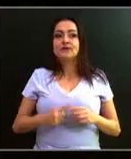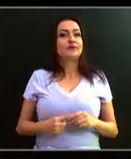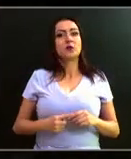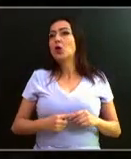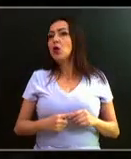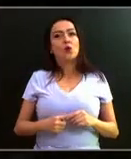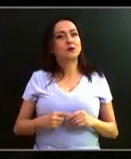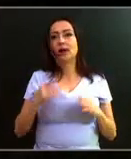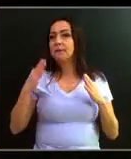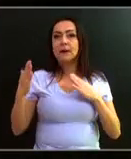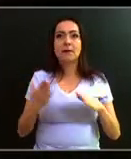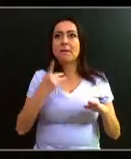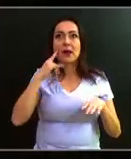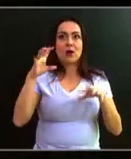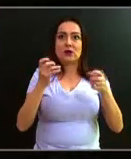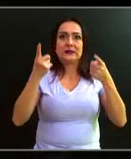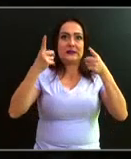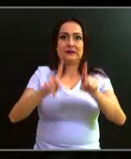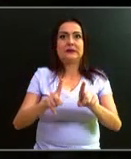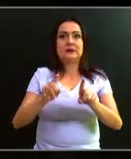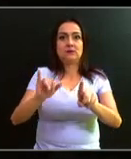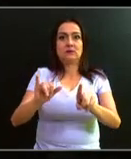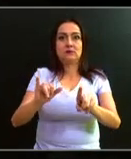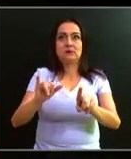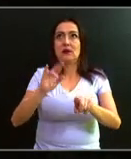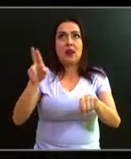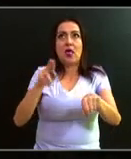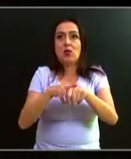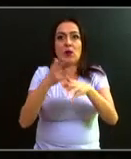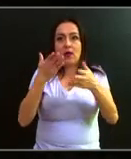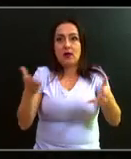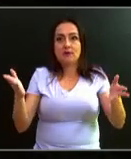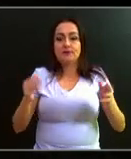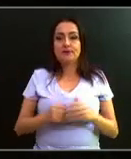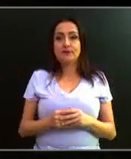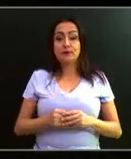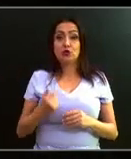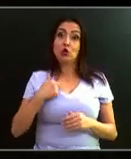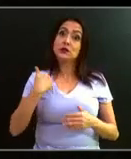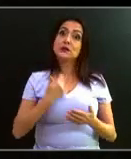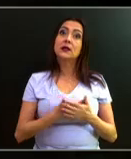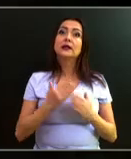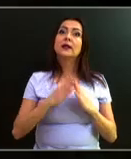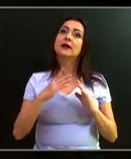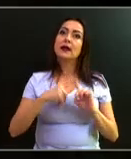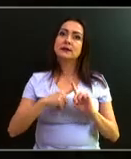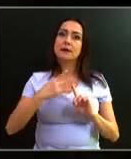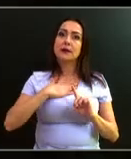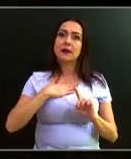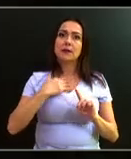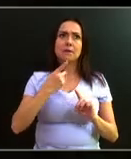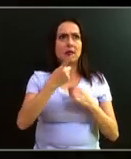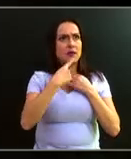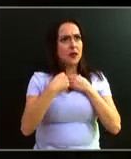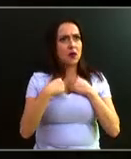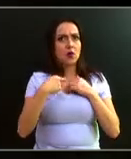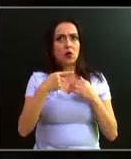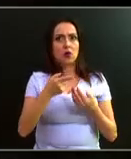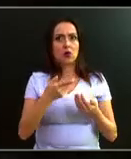estar preparados para un evento súbito de la naturaleza. Cuando llegué yo a la iglesia, desde medianoche me dijeron los hijos